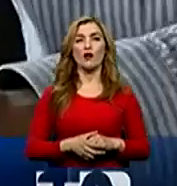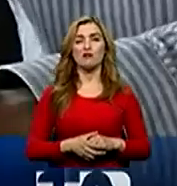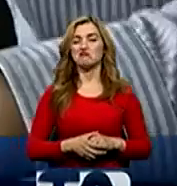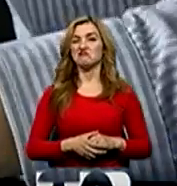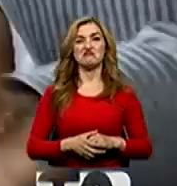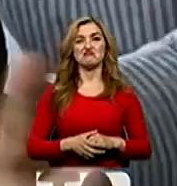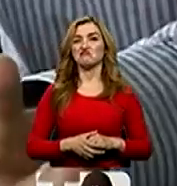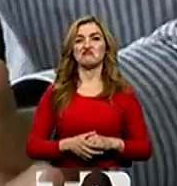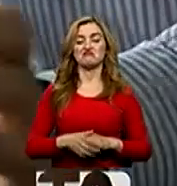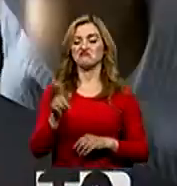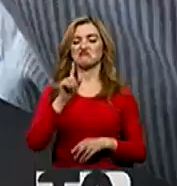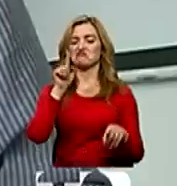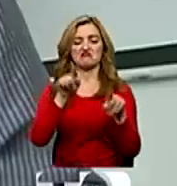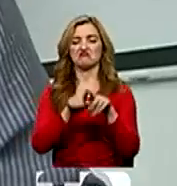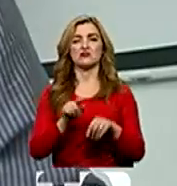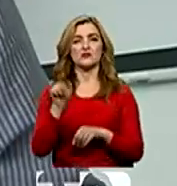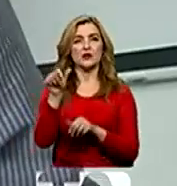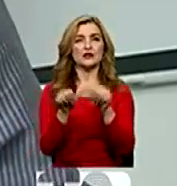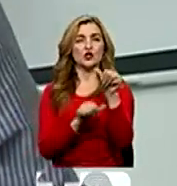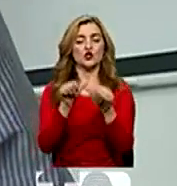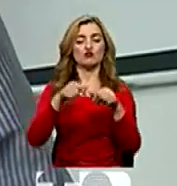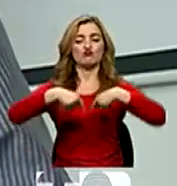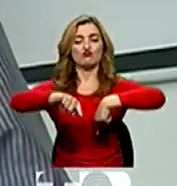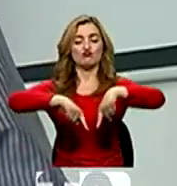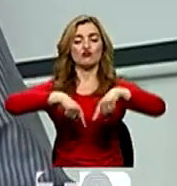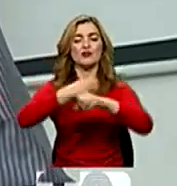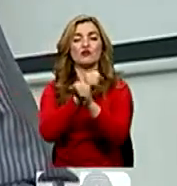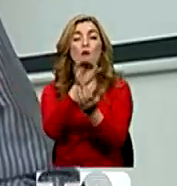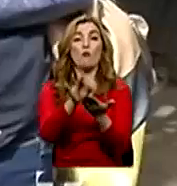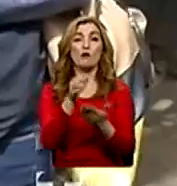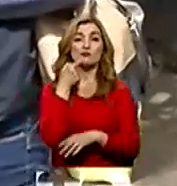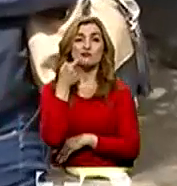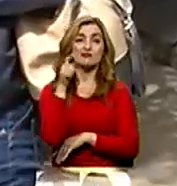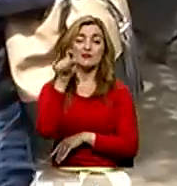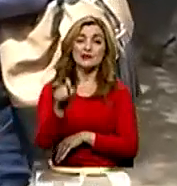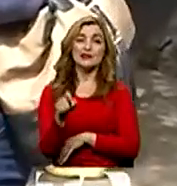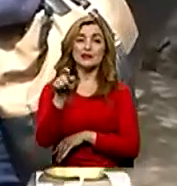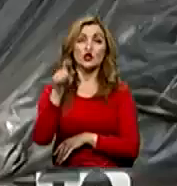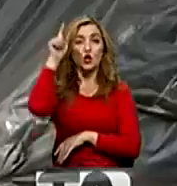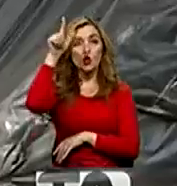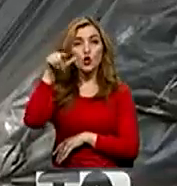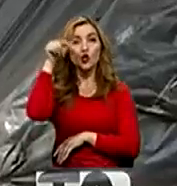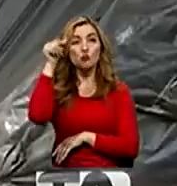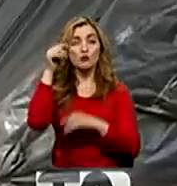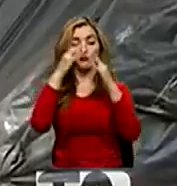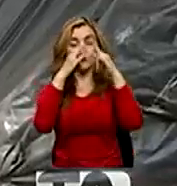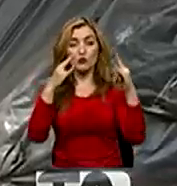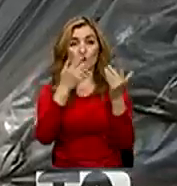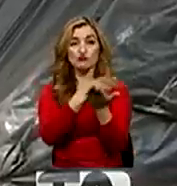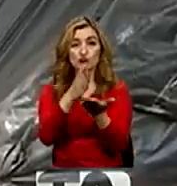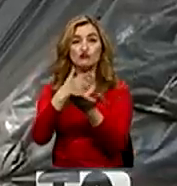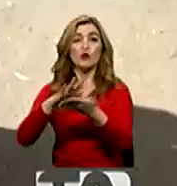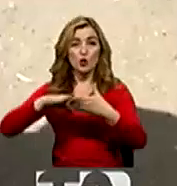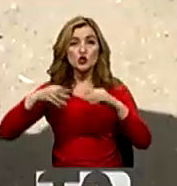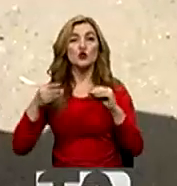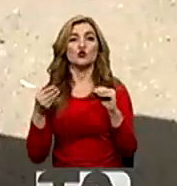Javier Arcentales, asesor de movilidad en la Defensoría del Pueblo, también cree que es necesario que el Estado intervenga el espacio en busca de